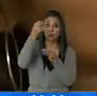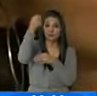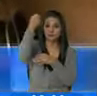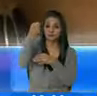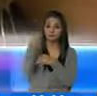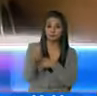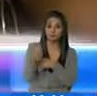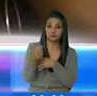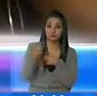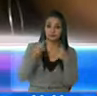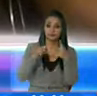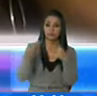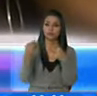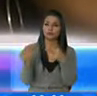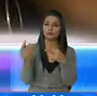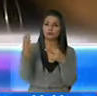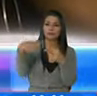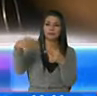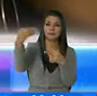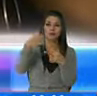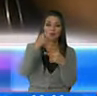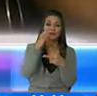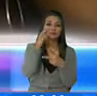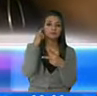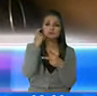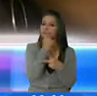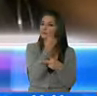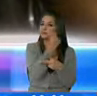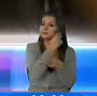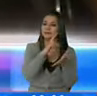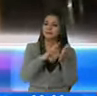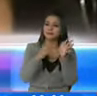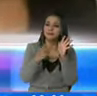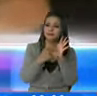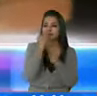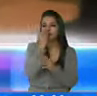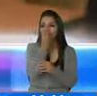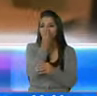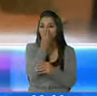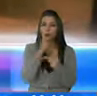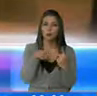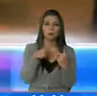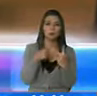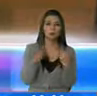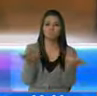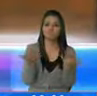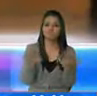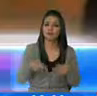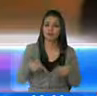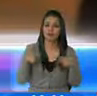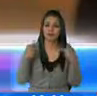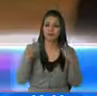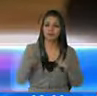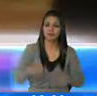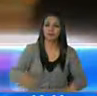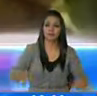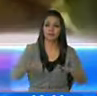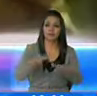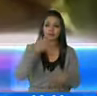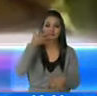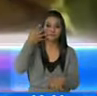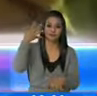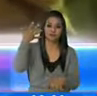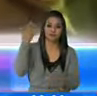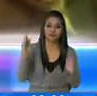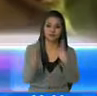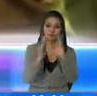algunos bejucos de la selva, y eso es lo que representa las flores, la vida en la selva. Más de ser